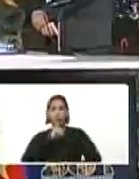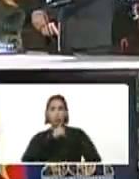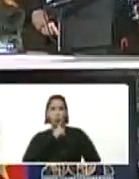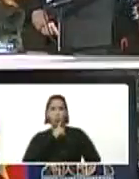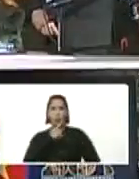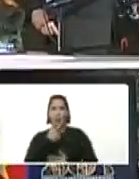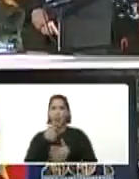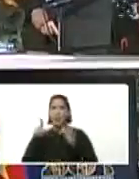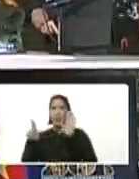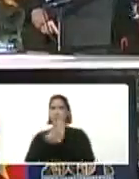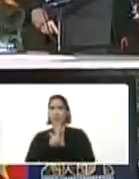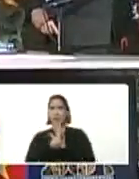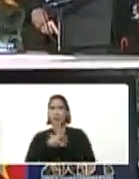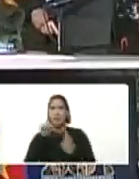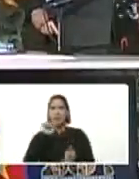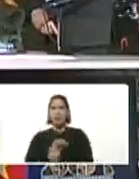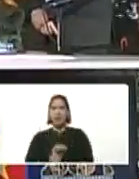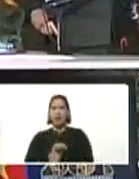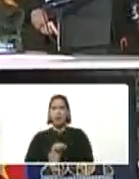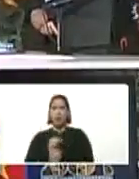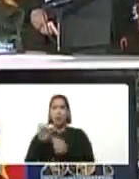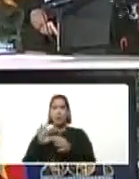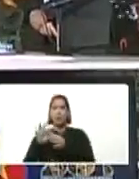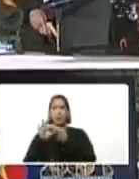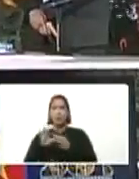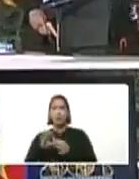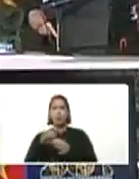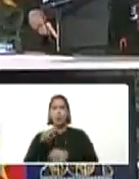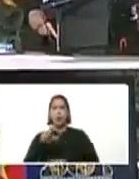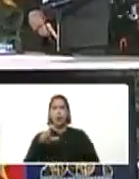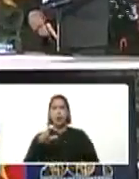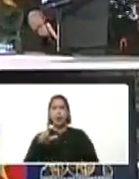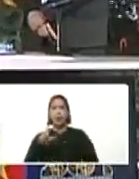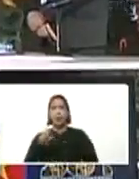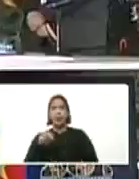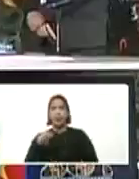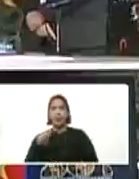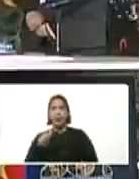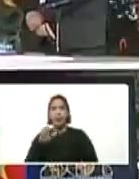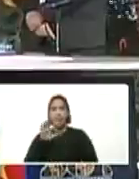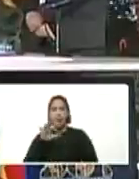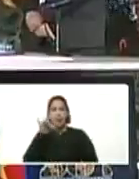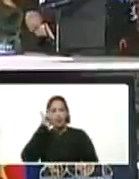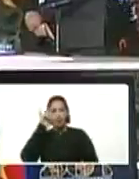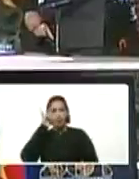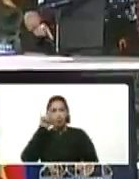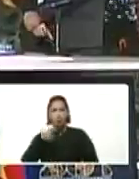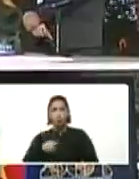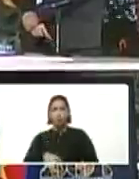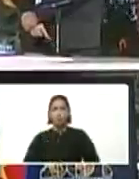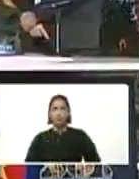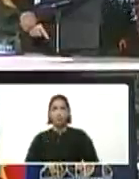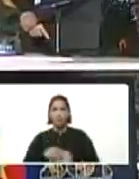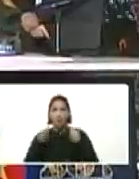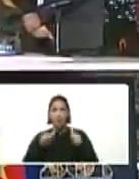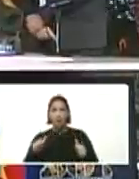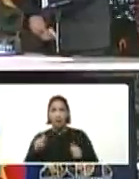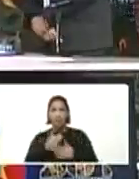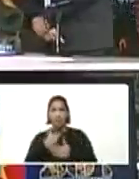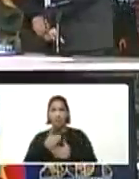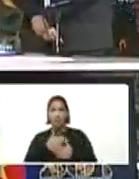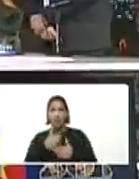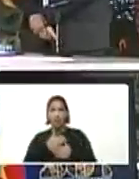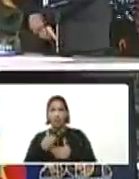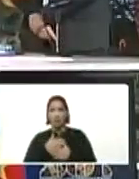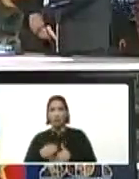de la Ley, Esclavos Unidos, de Elena Villar, El País del Diablo, Arte y Parte, de